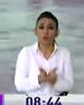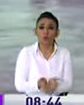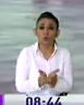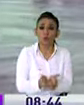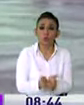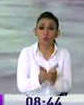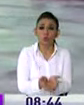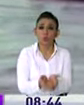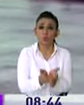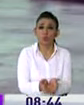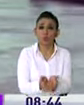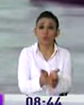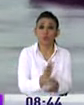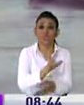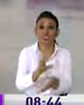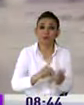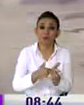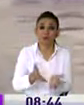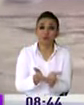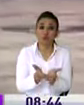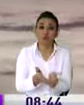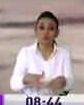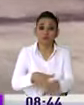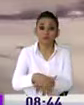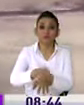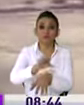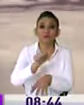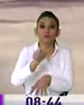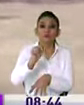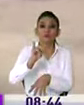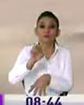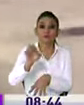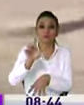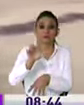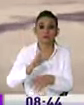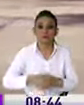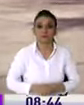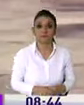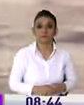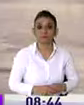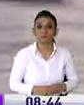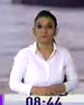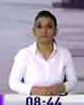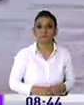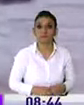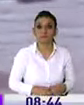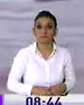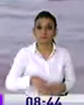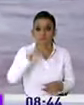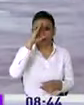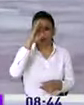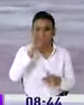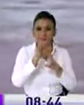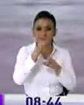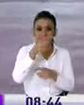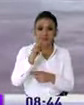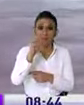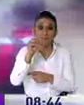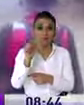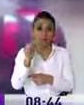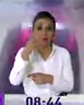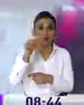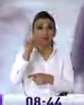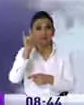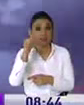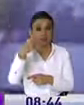Miguel por cerca de 30 minutos. policías de élite del GEMA, GIR, GOE, a la